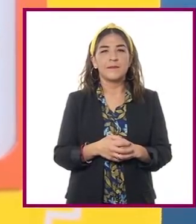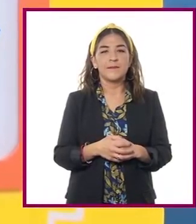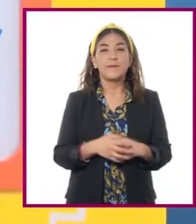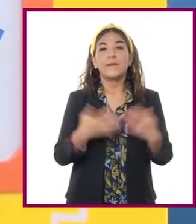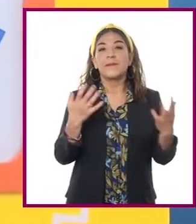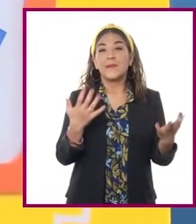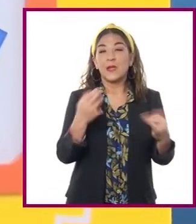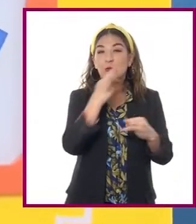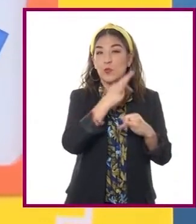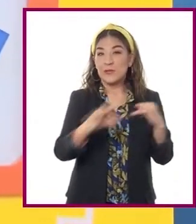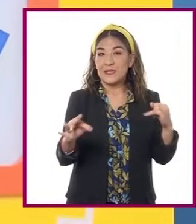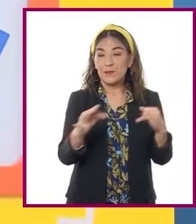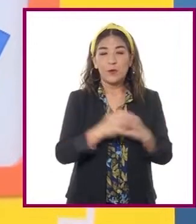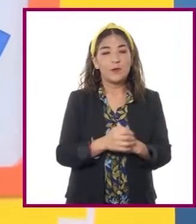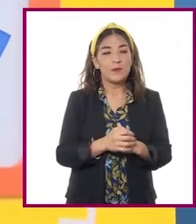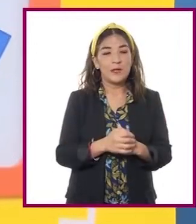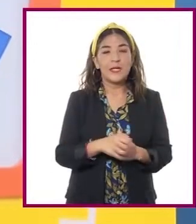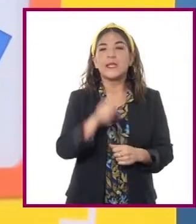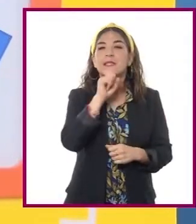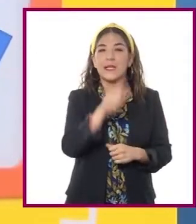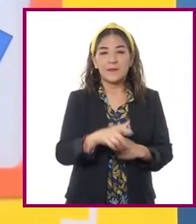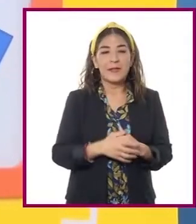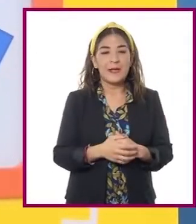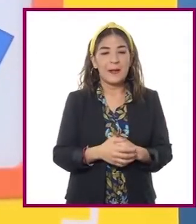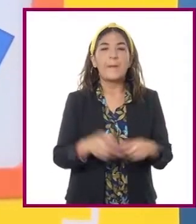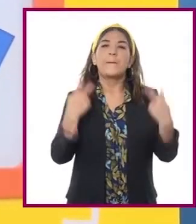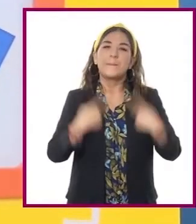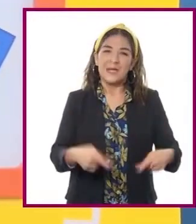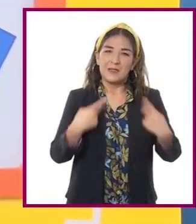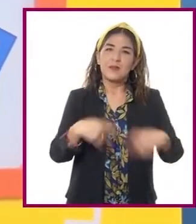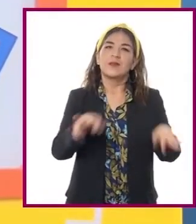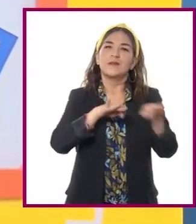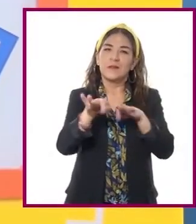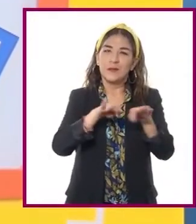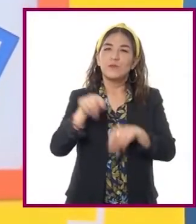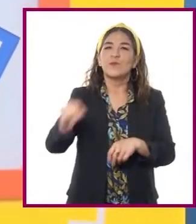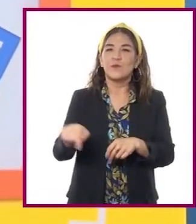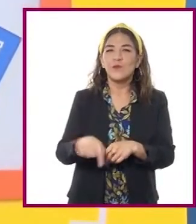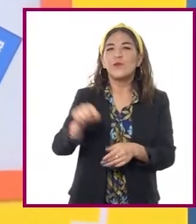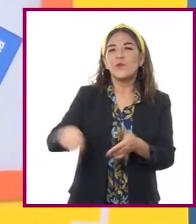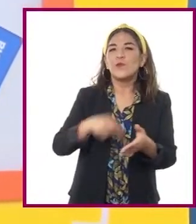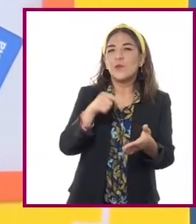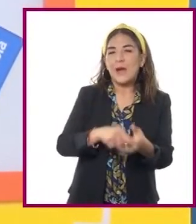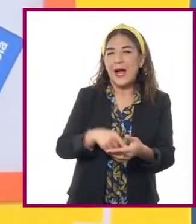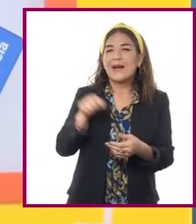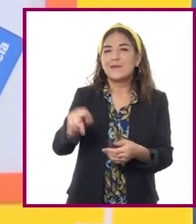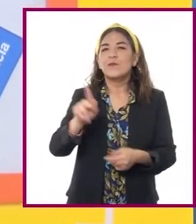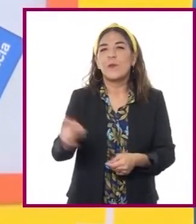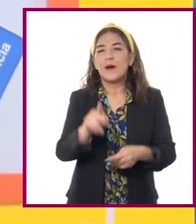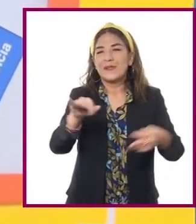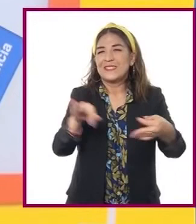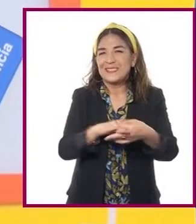Y también los trabajadores del poblado contiguo.